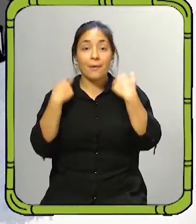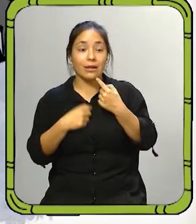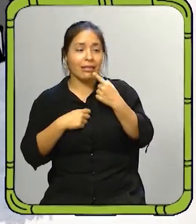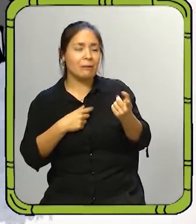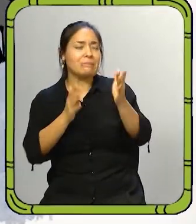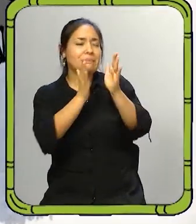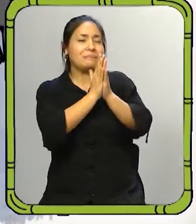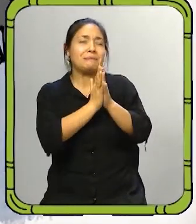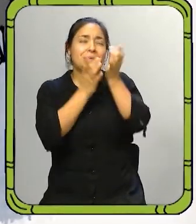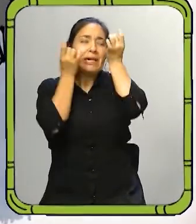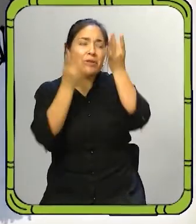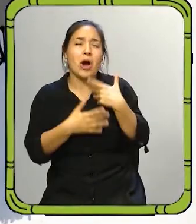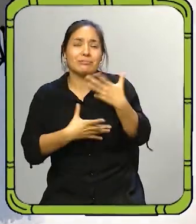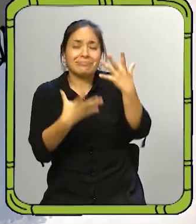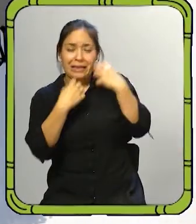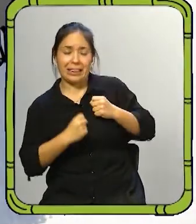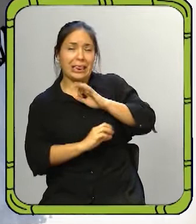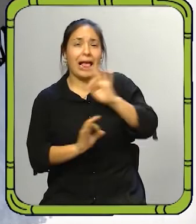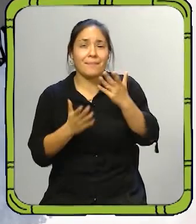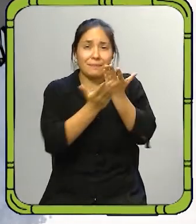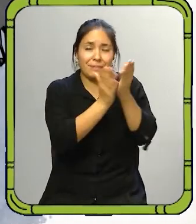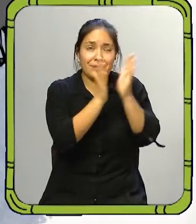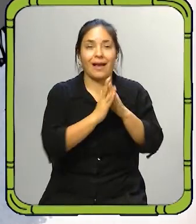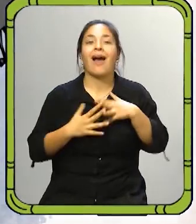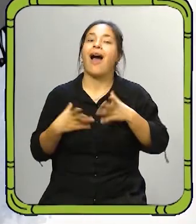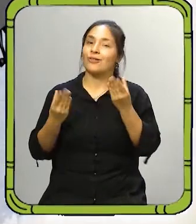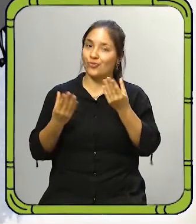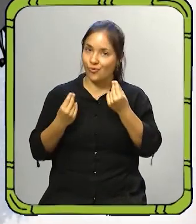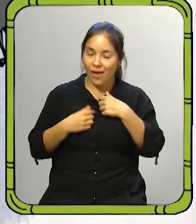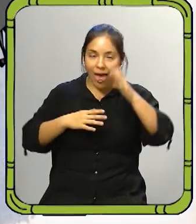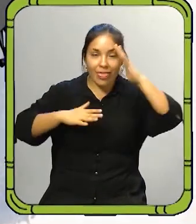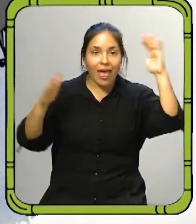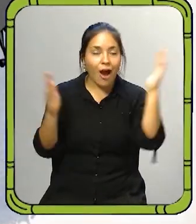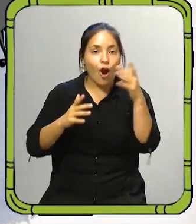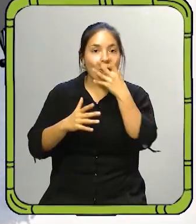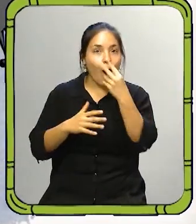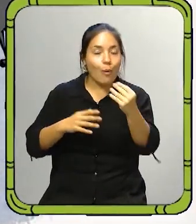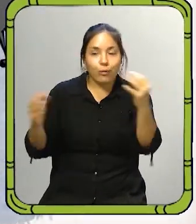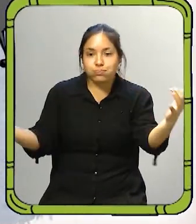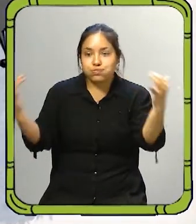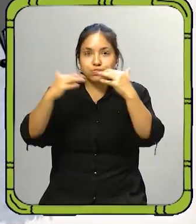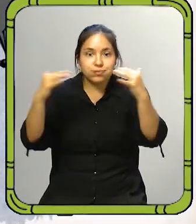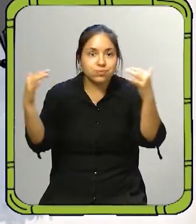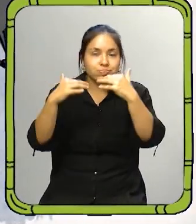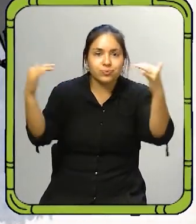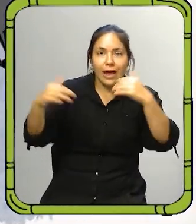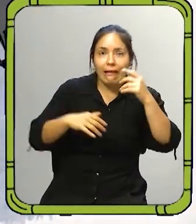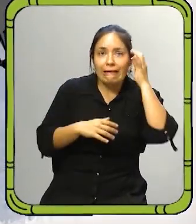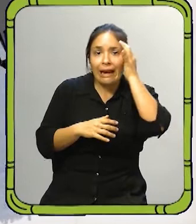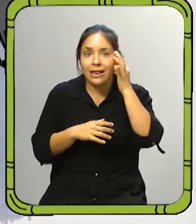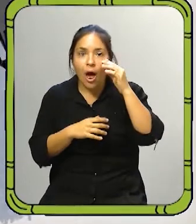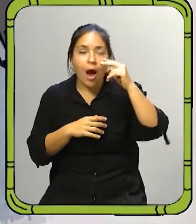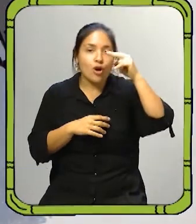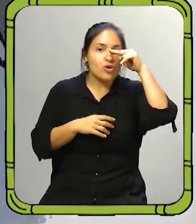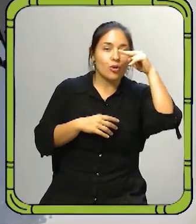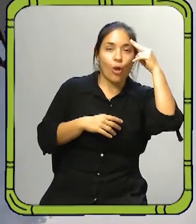todos. Ahí sí que se asustó, ¿ah? Aparte aparecieron 30, 90, 100 lobitos entrando a la casa dispuestos a defenderlo.